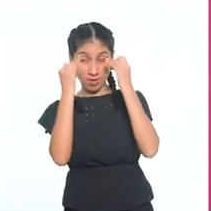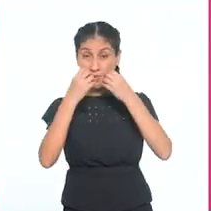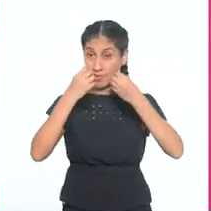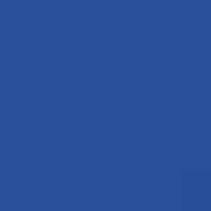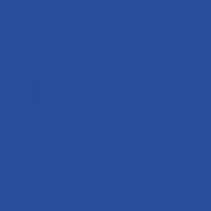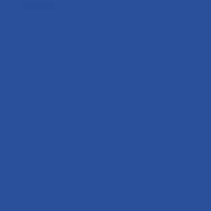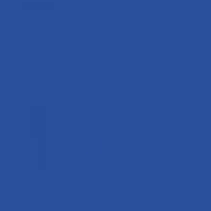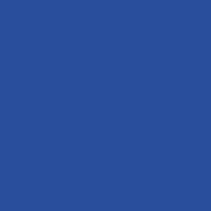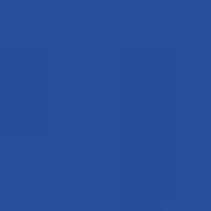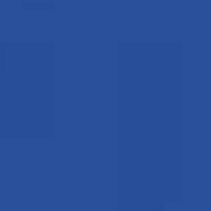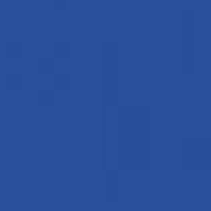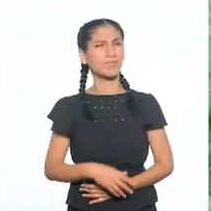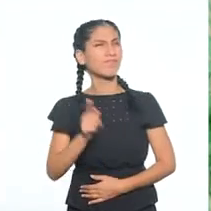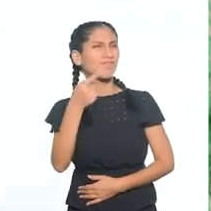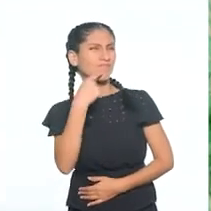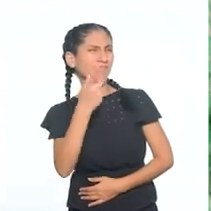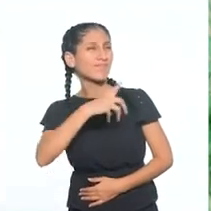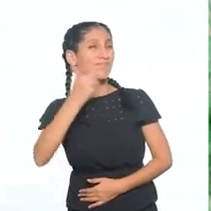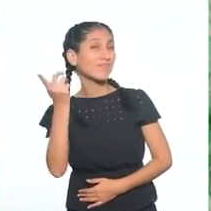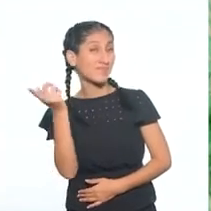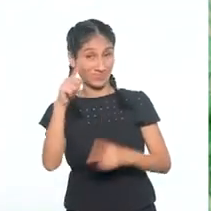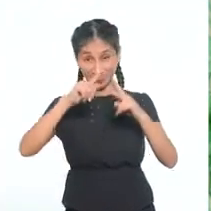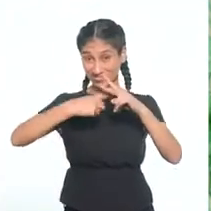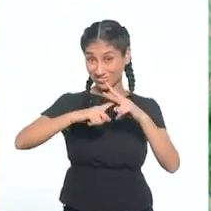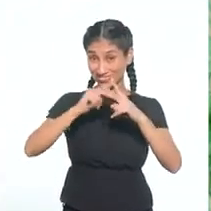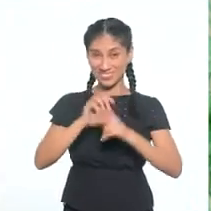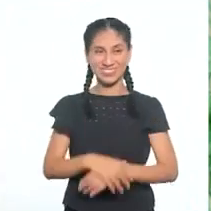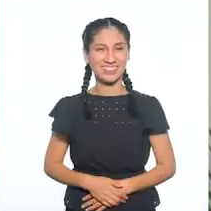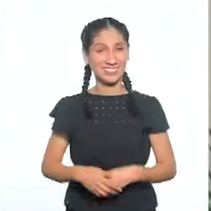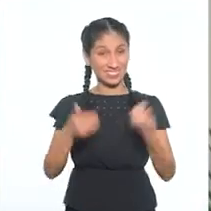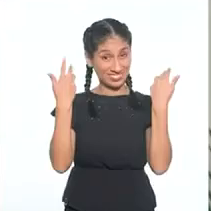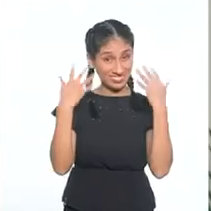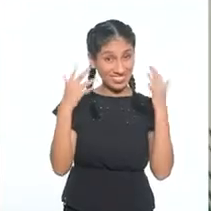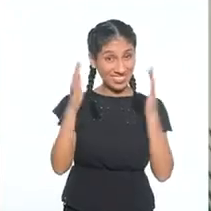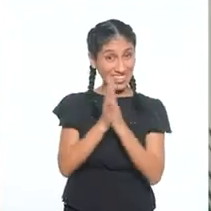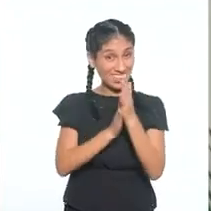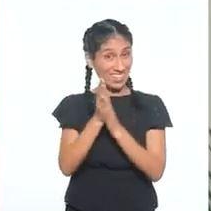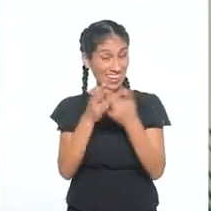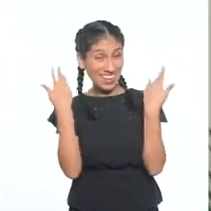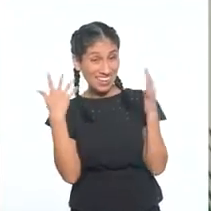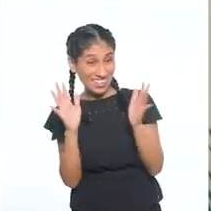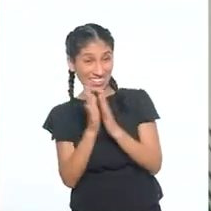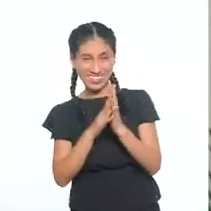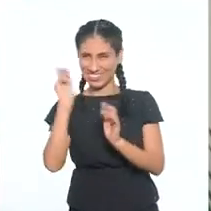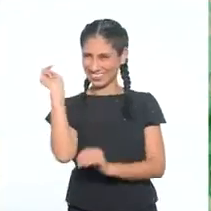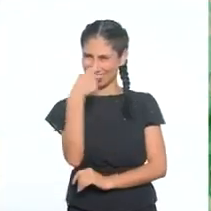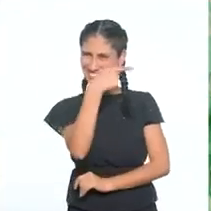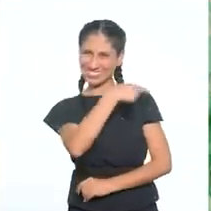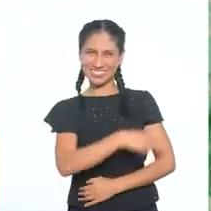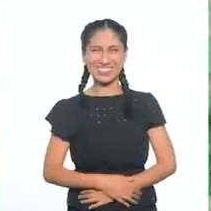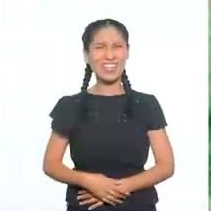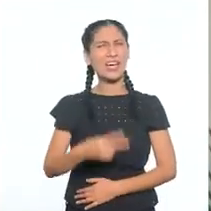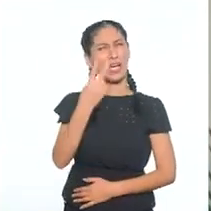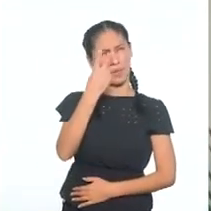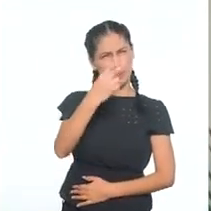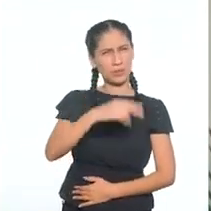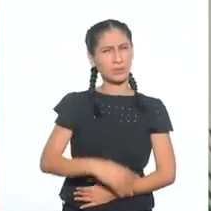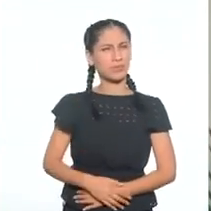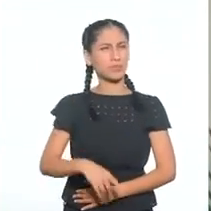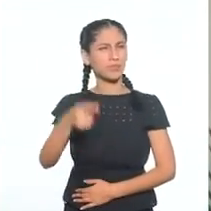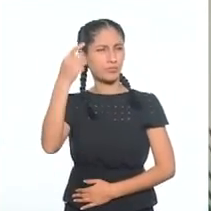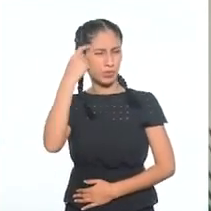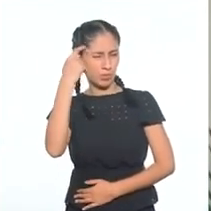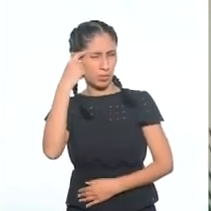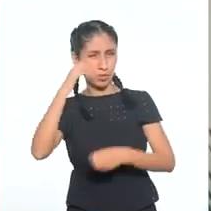buscando qué dicen empezamos listas listos ya a ver